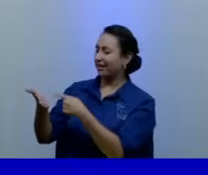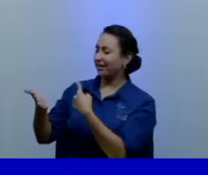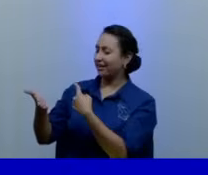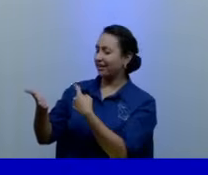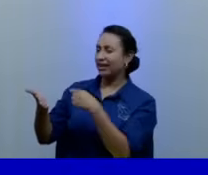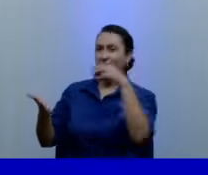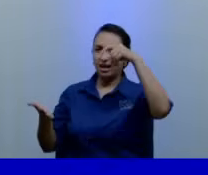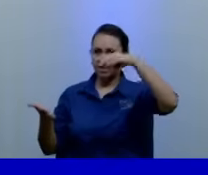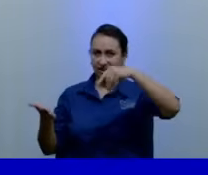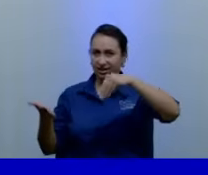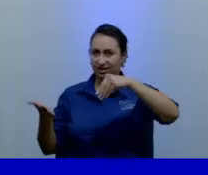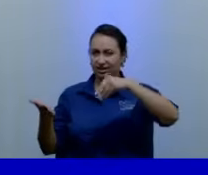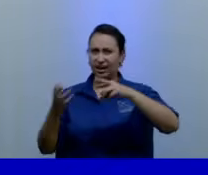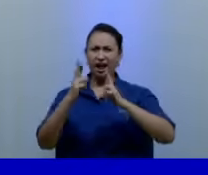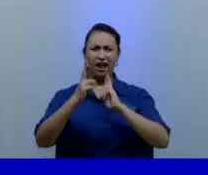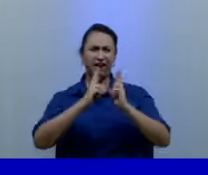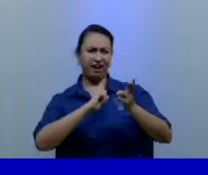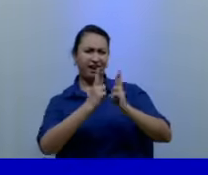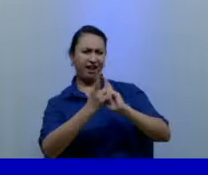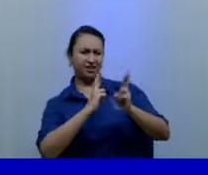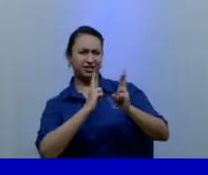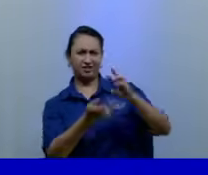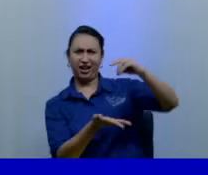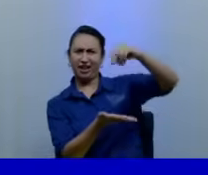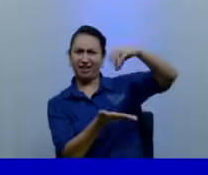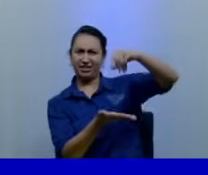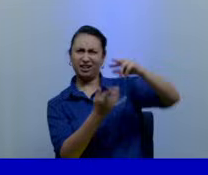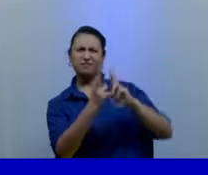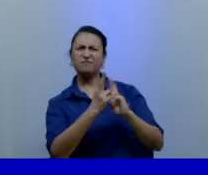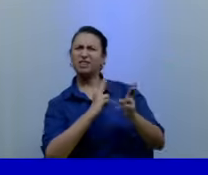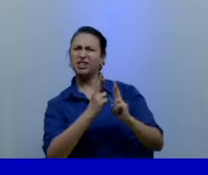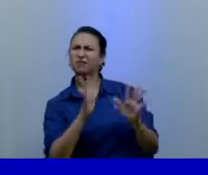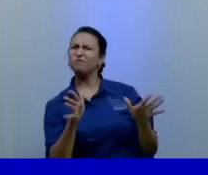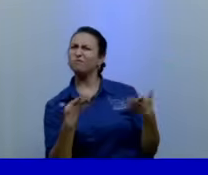¿Con qué está relacionada? Cada vez que aparece la sal.